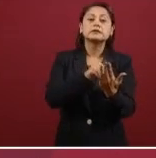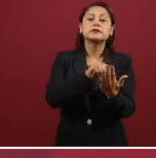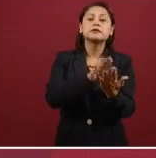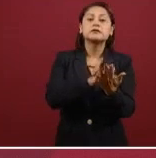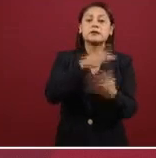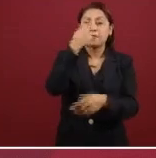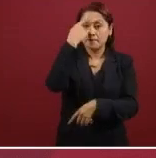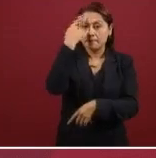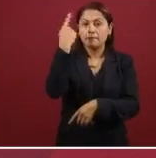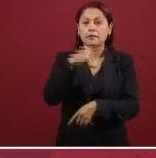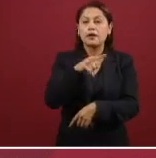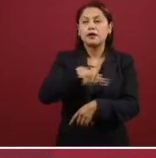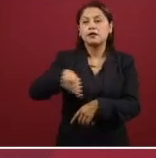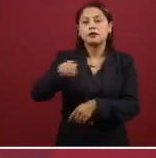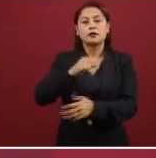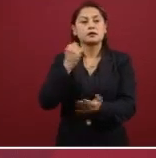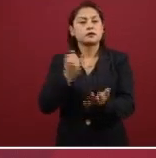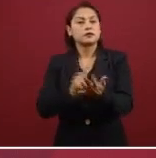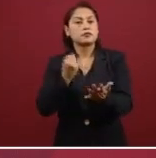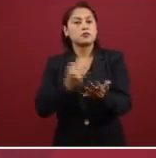impuestos, 1 millón